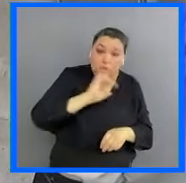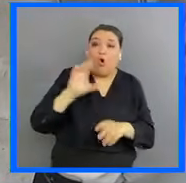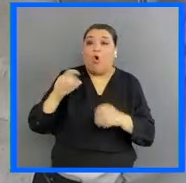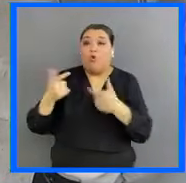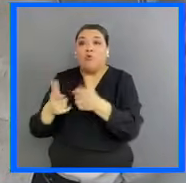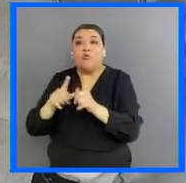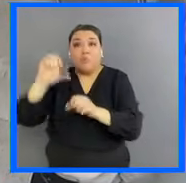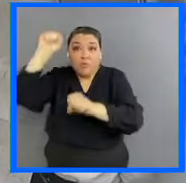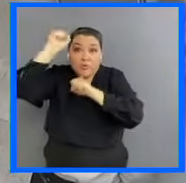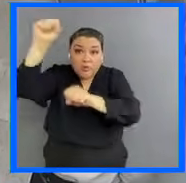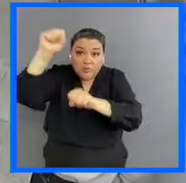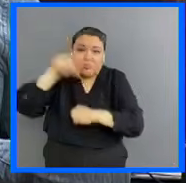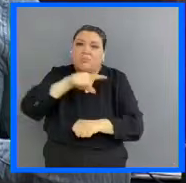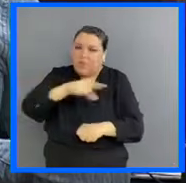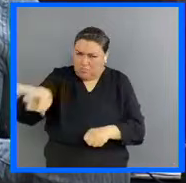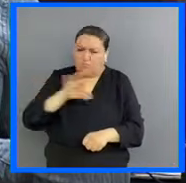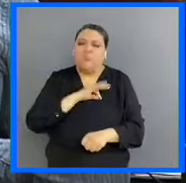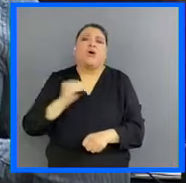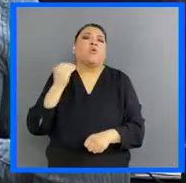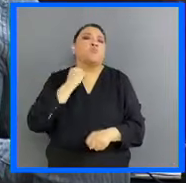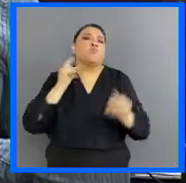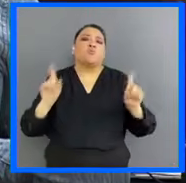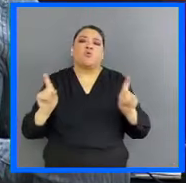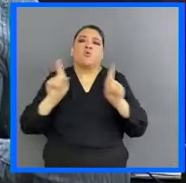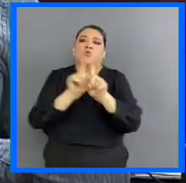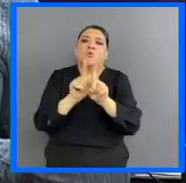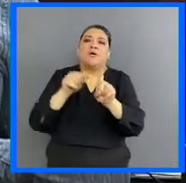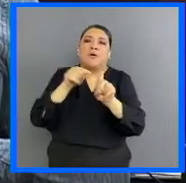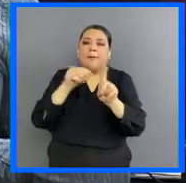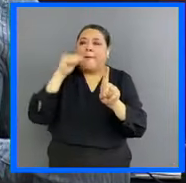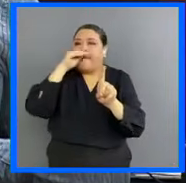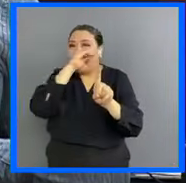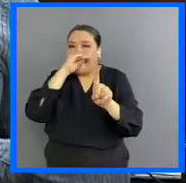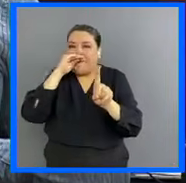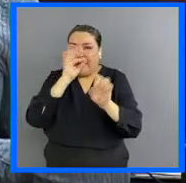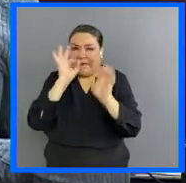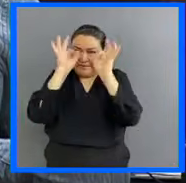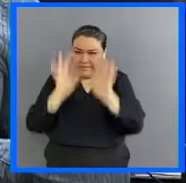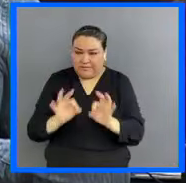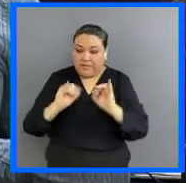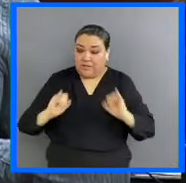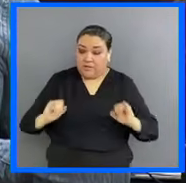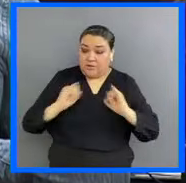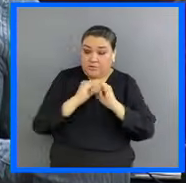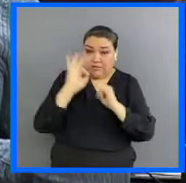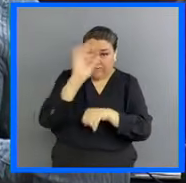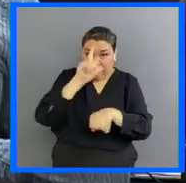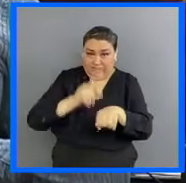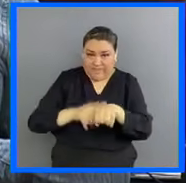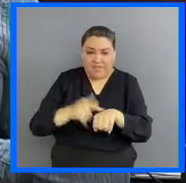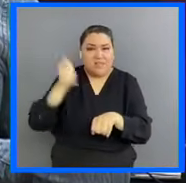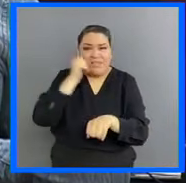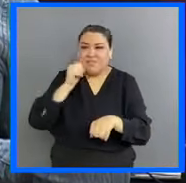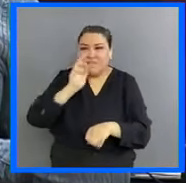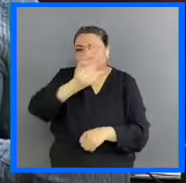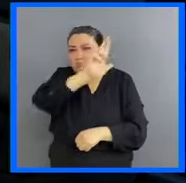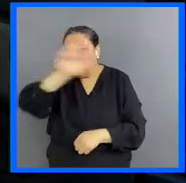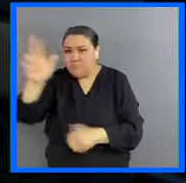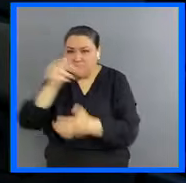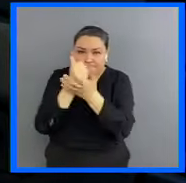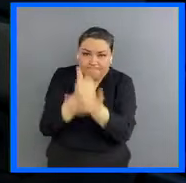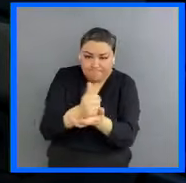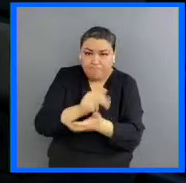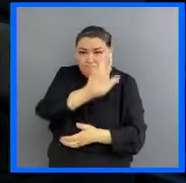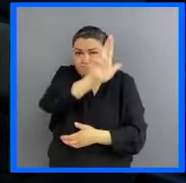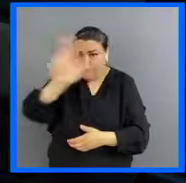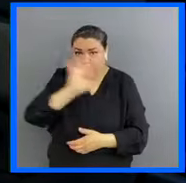una representación jurídica gratuita y de calidad. El IFDP expresa su compromiso y redobla esfuerzos para que